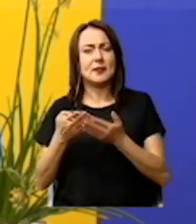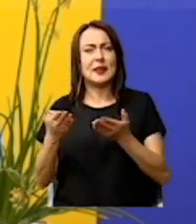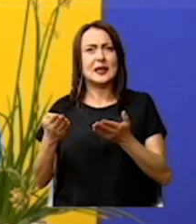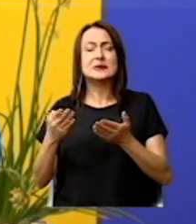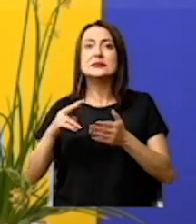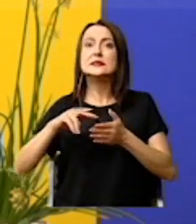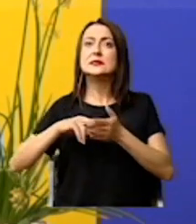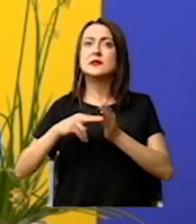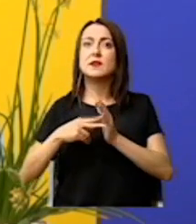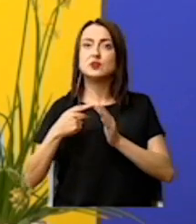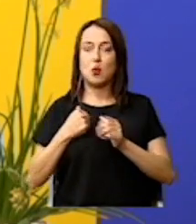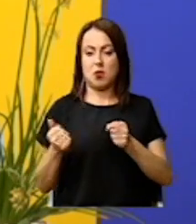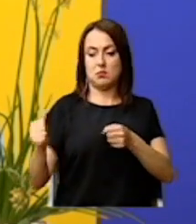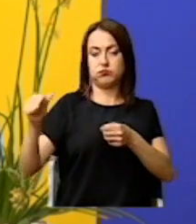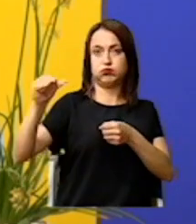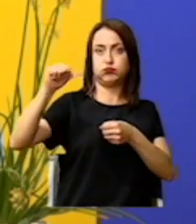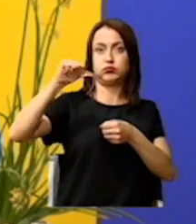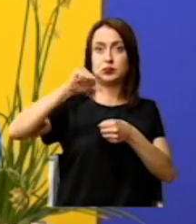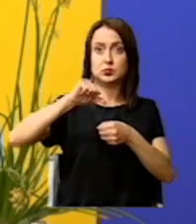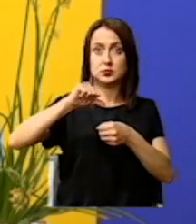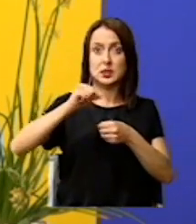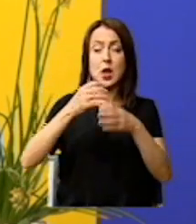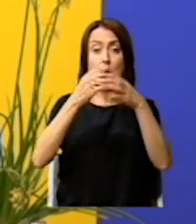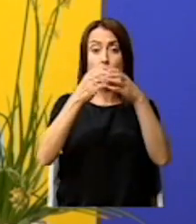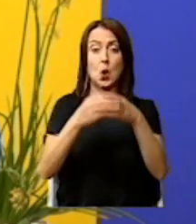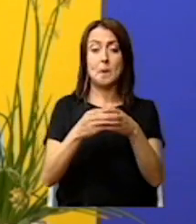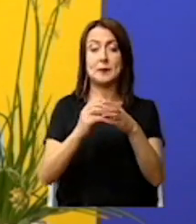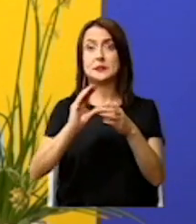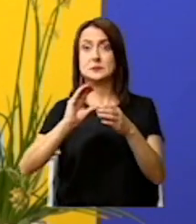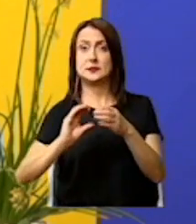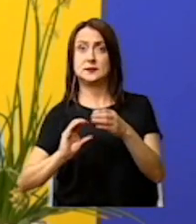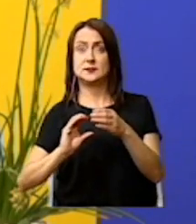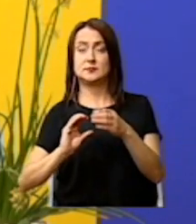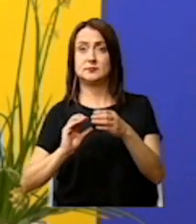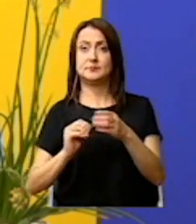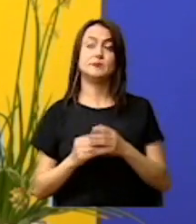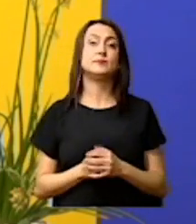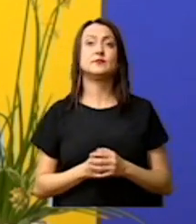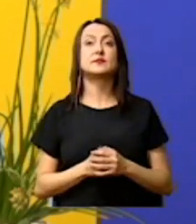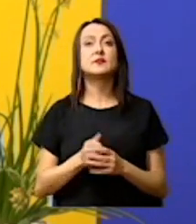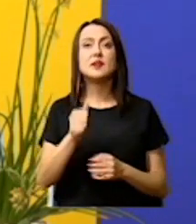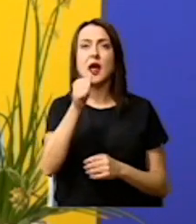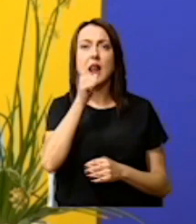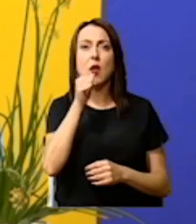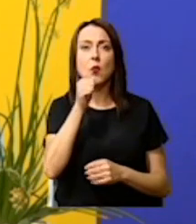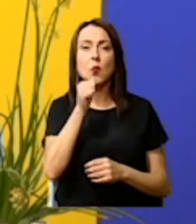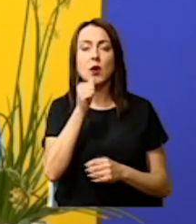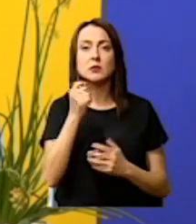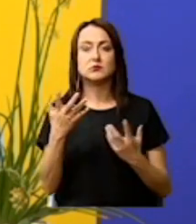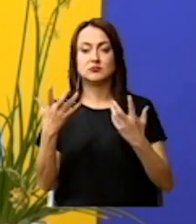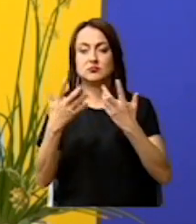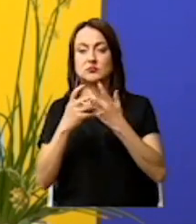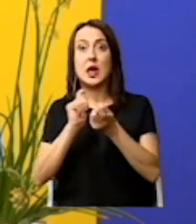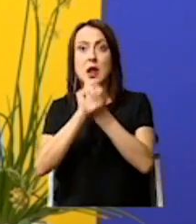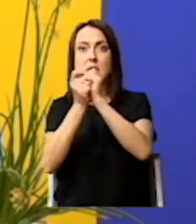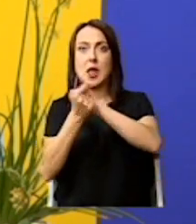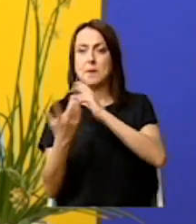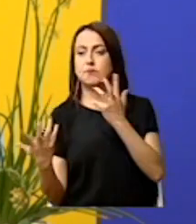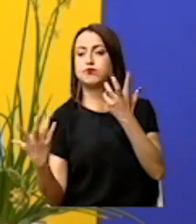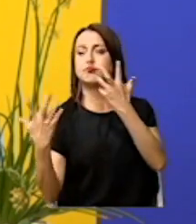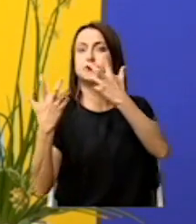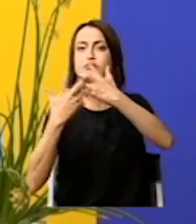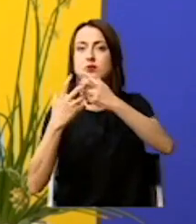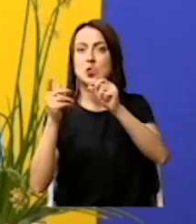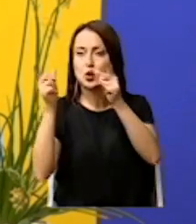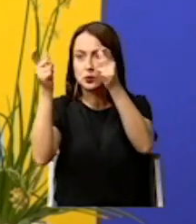yo pongo el agua aquí, en esta copa más pequeña, el agua va a tomar esa forma de la